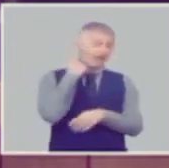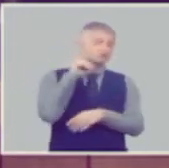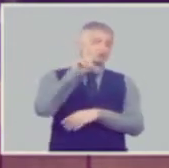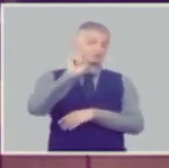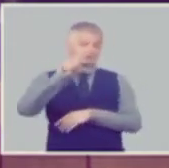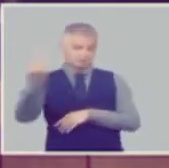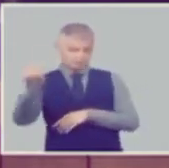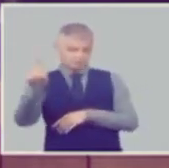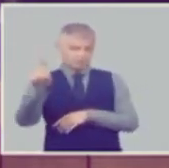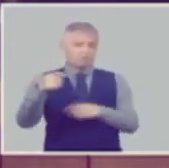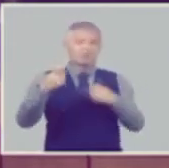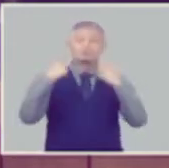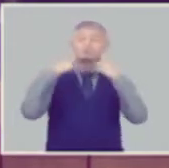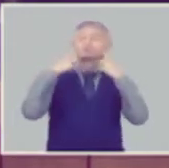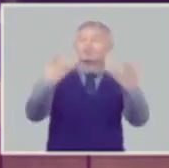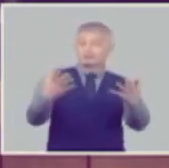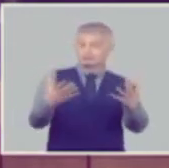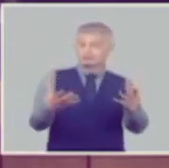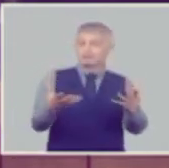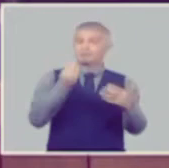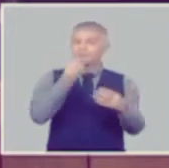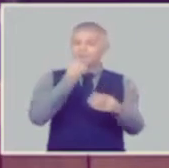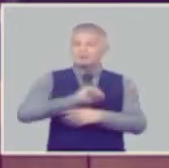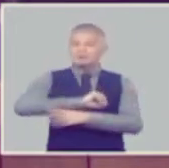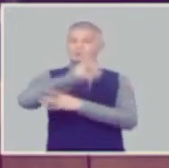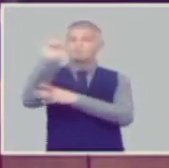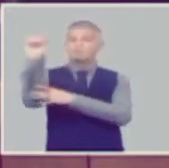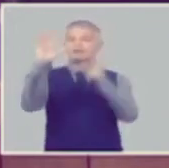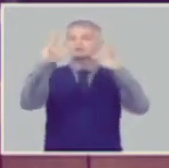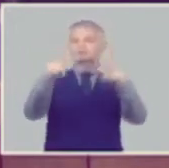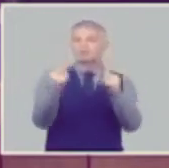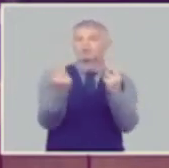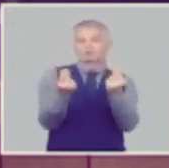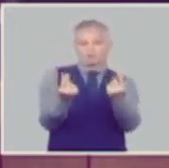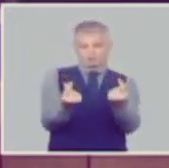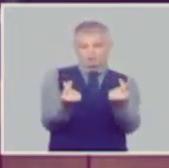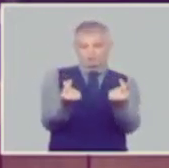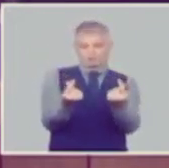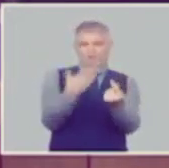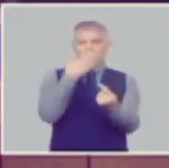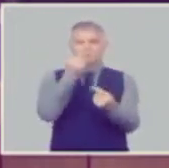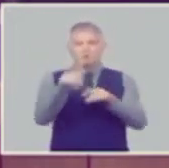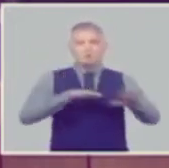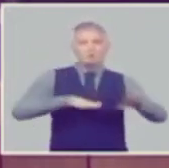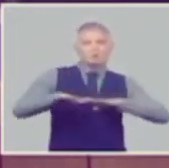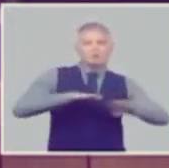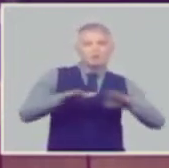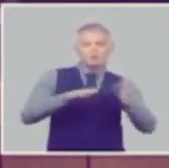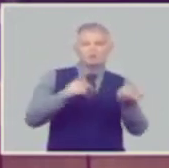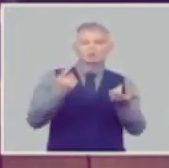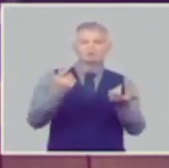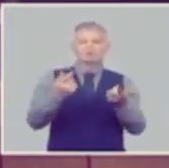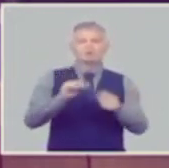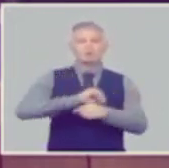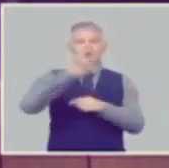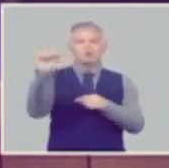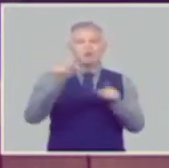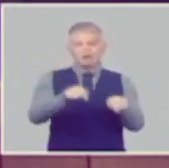gradual de la economía, en tanto logremos crear condiciones más favorables para el desarrollo del sector productivo